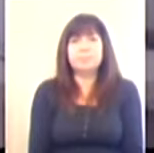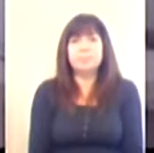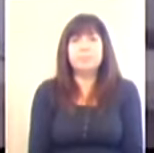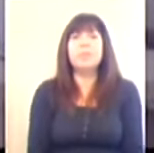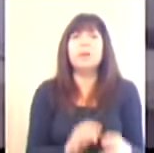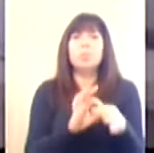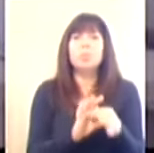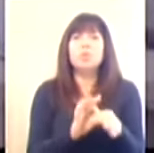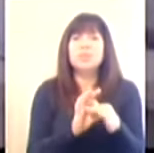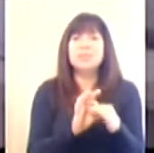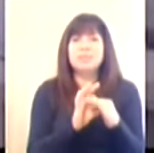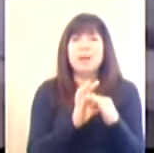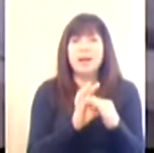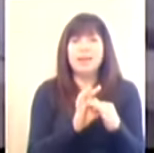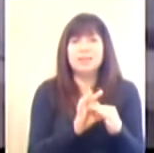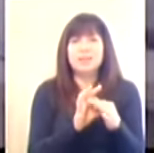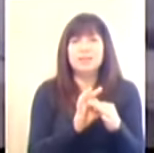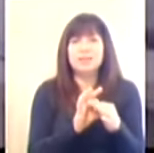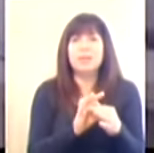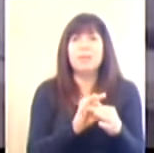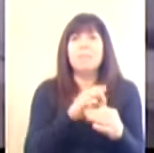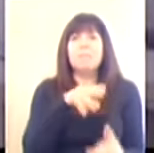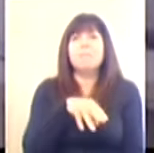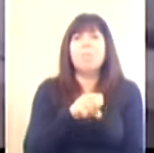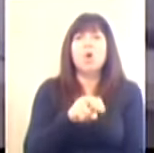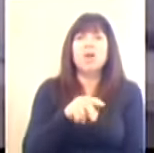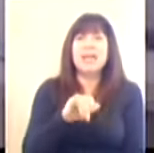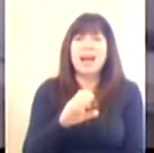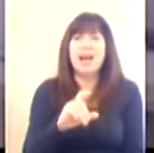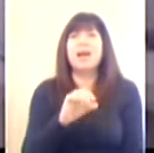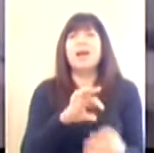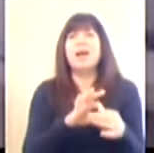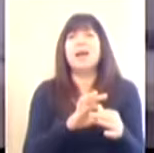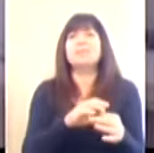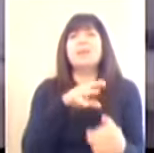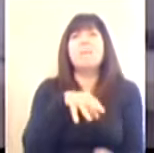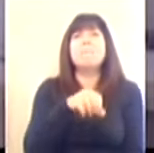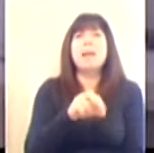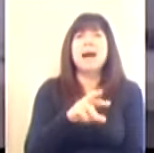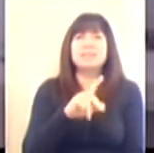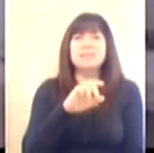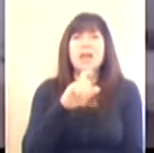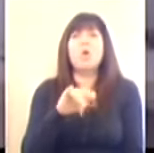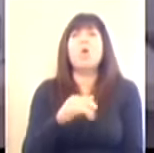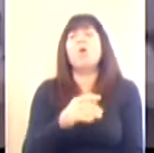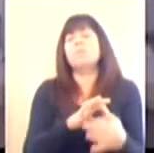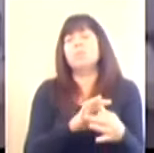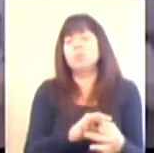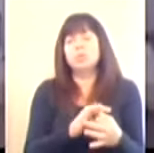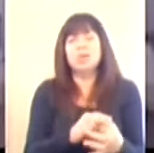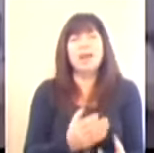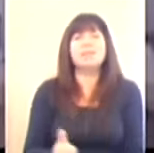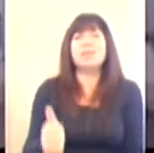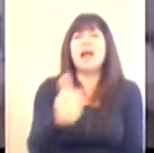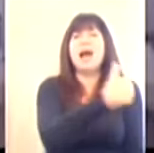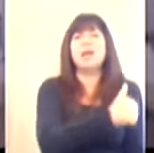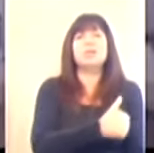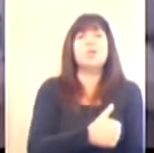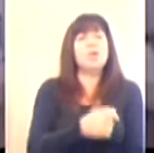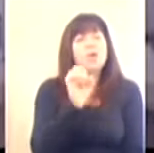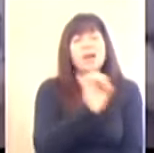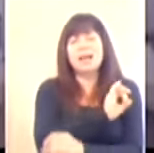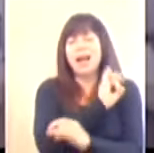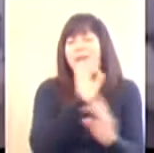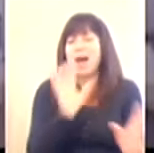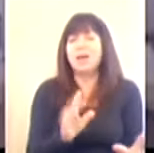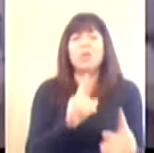Muchísimas gracias, Mónica, gracias Marcelo, gracias Sebastián. Yo creo que queda claro que aquí tenemos una tremenda transformación